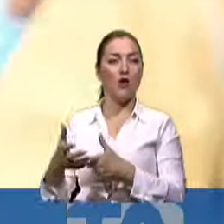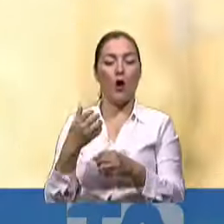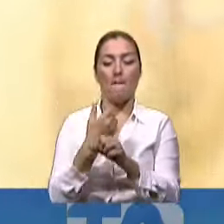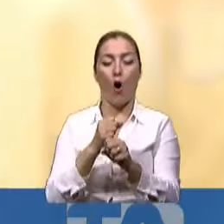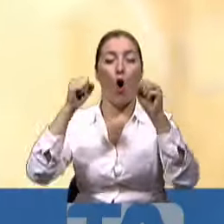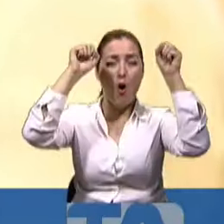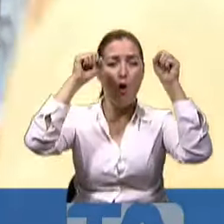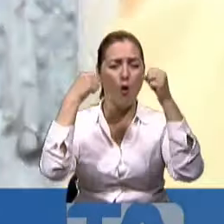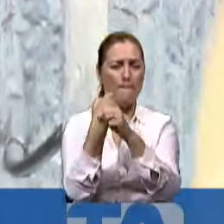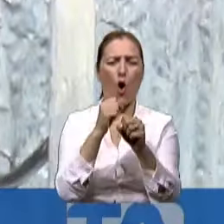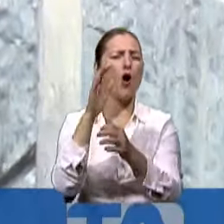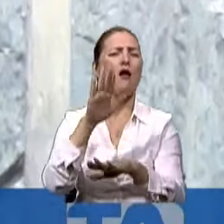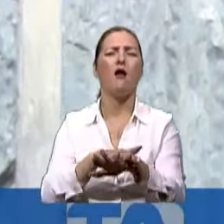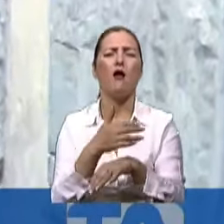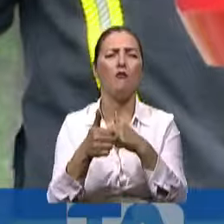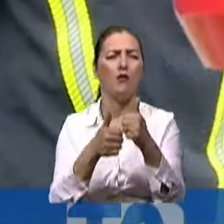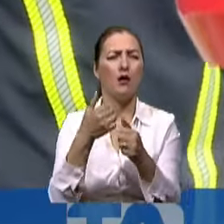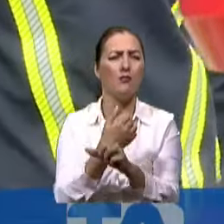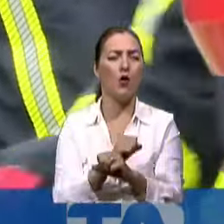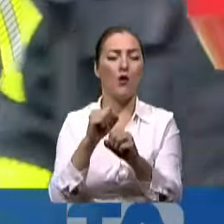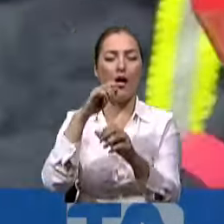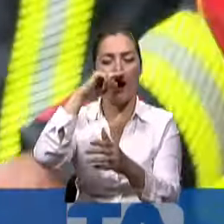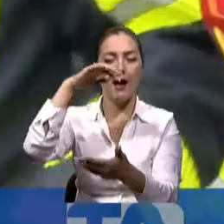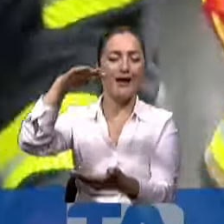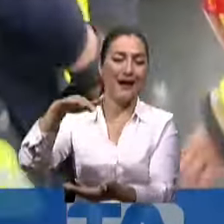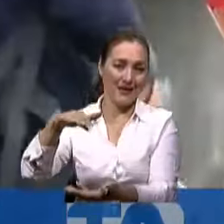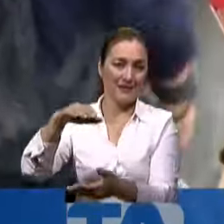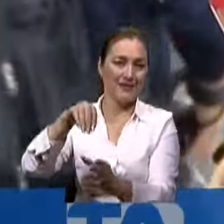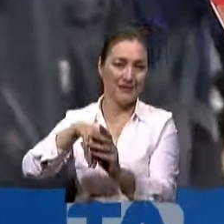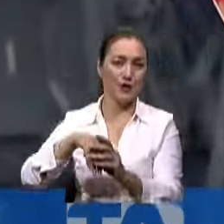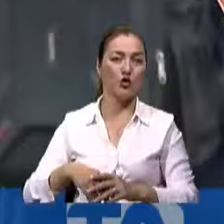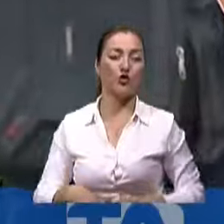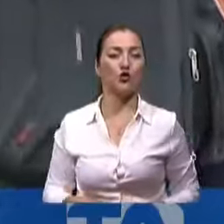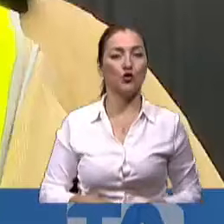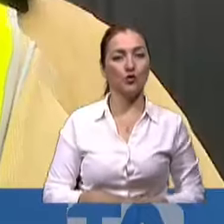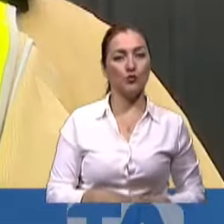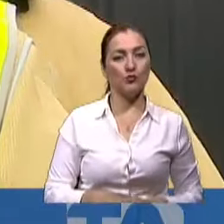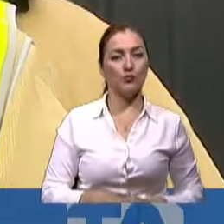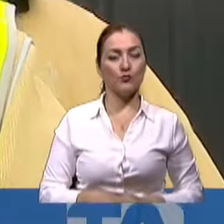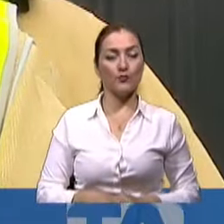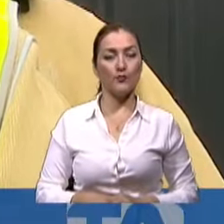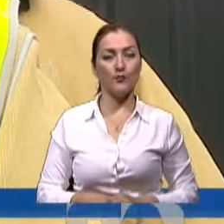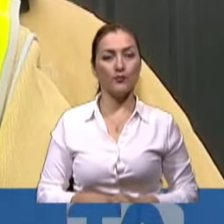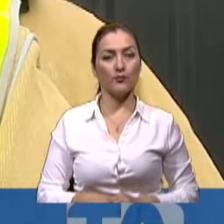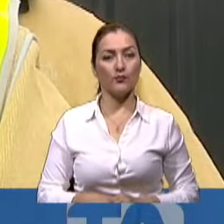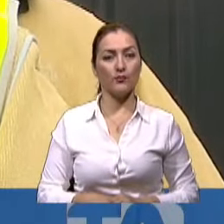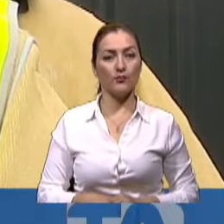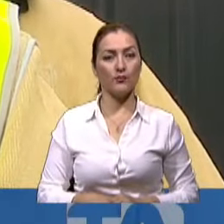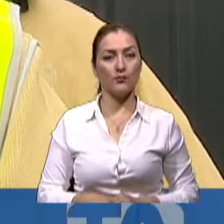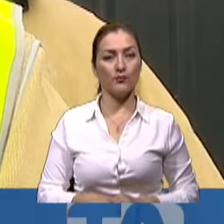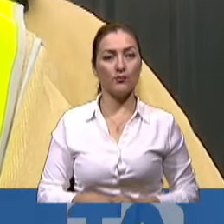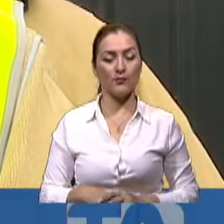estruendos oídos por los vecinos se debían a la explosión de un tanque de gas que estaba en el sitio. Teníamos 30 canecas de